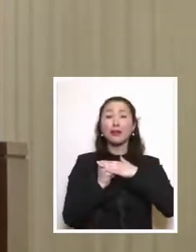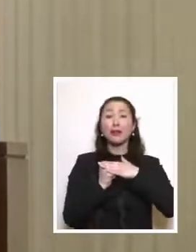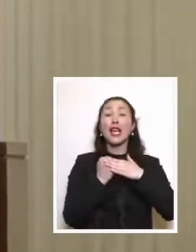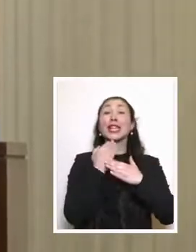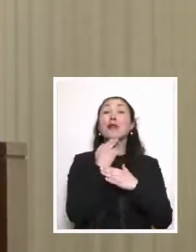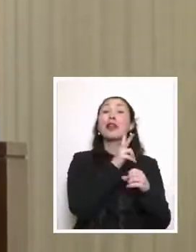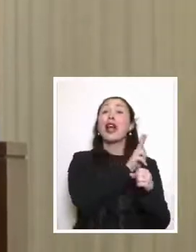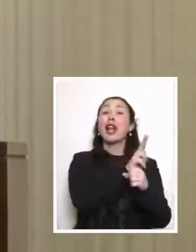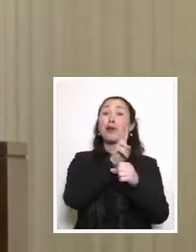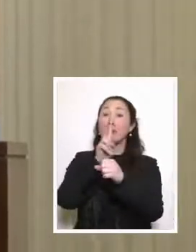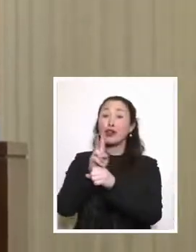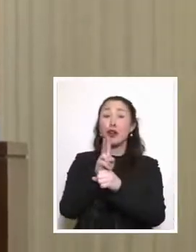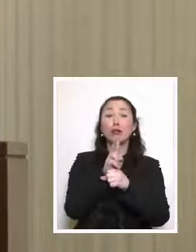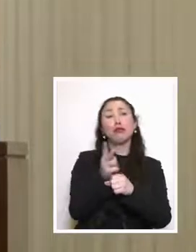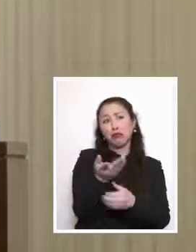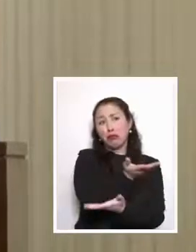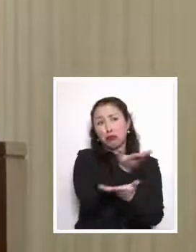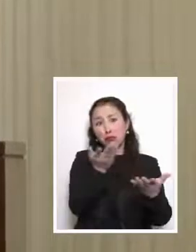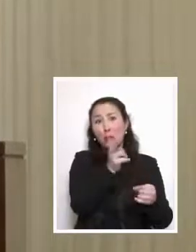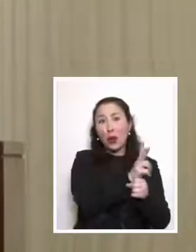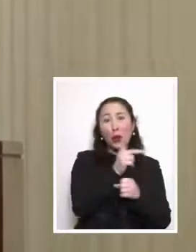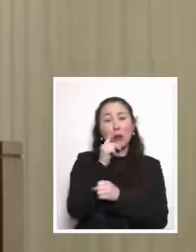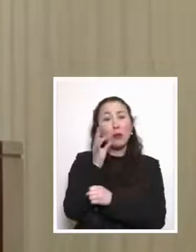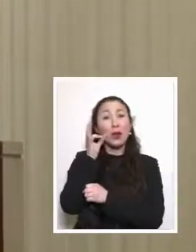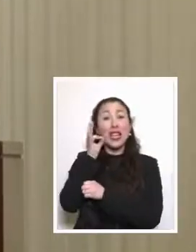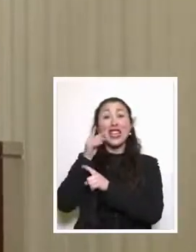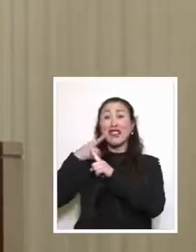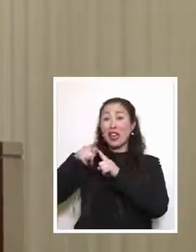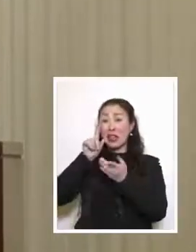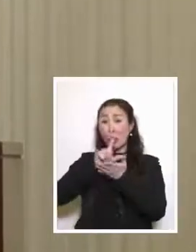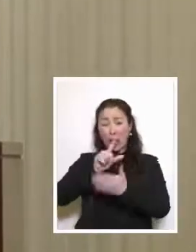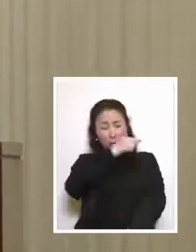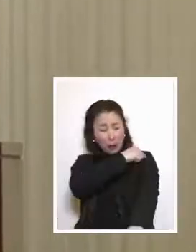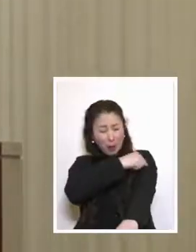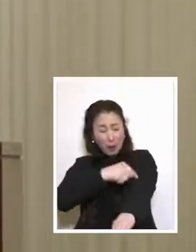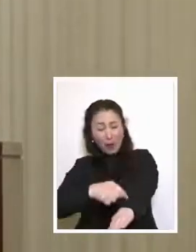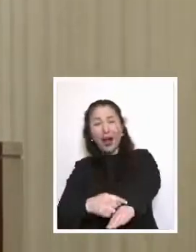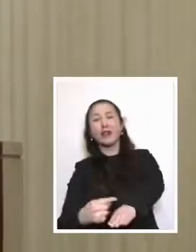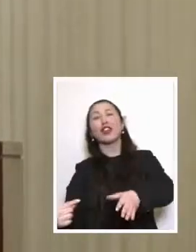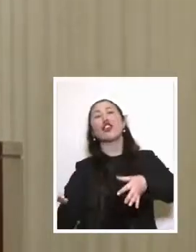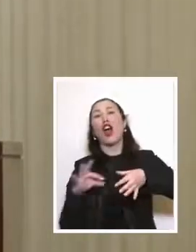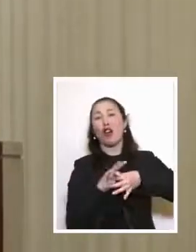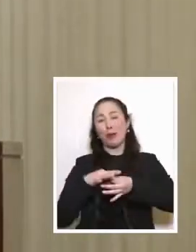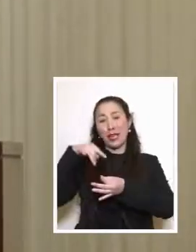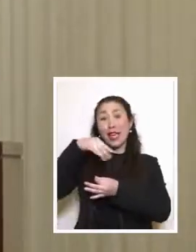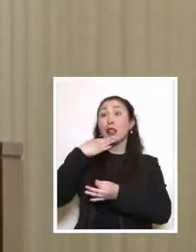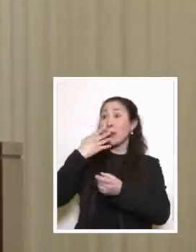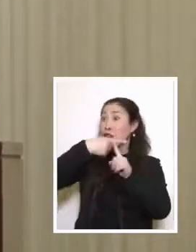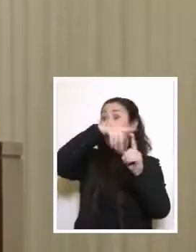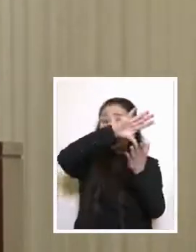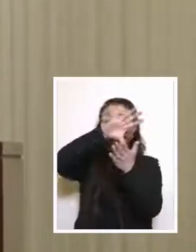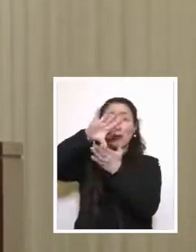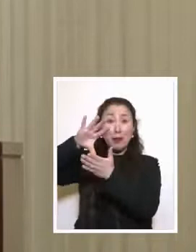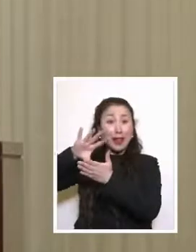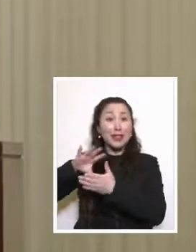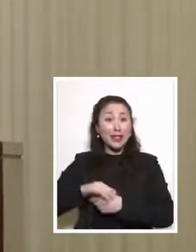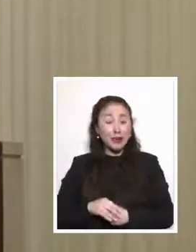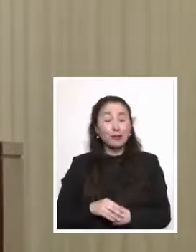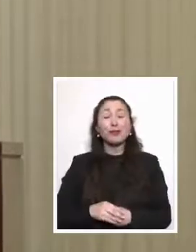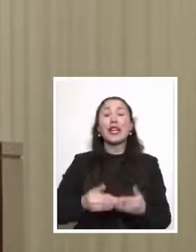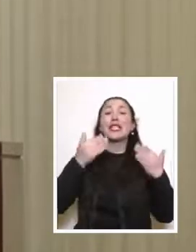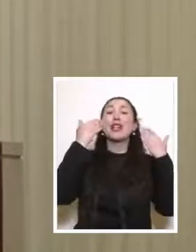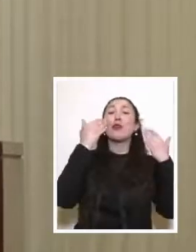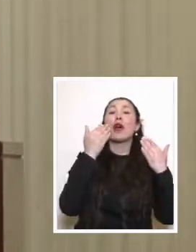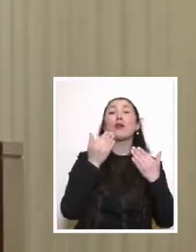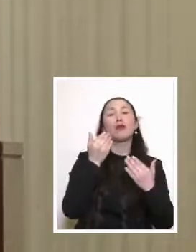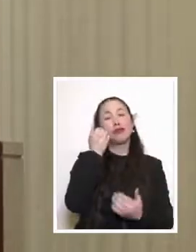las profesoras y profesores que nos acompañan desde todos los rincones de nuestro país y también del mundo. Vamos a saludar muy cordialmente a la Universidad